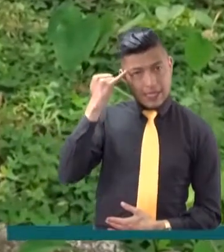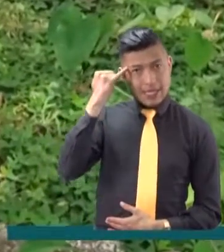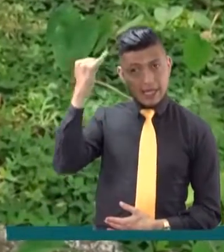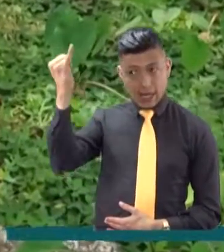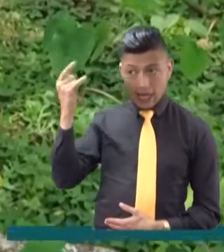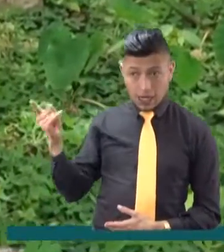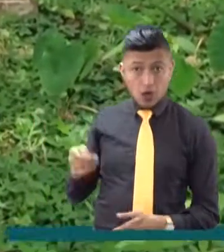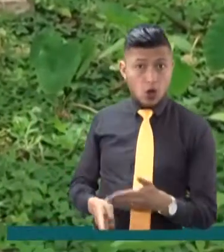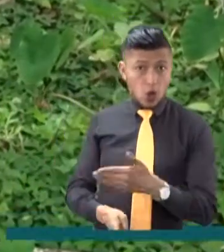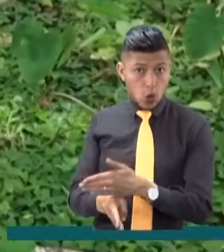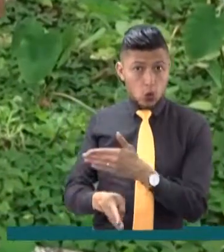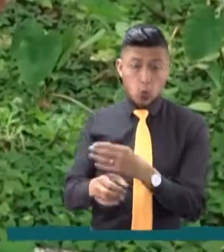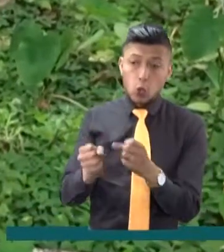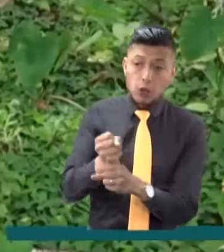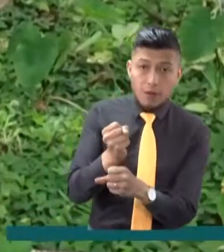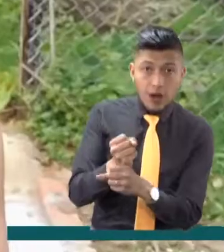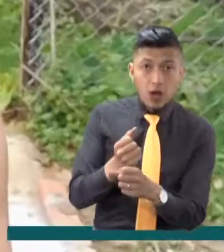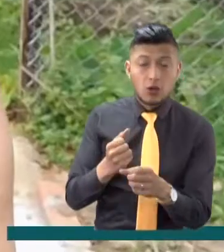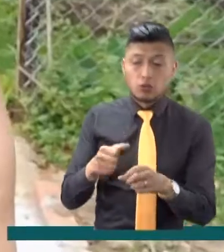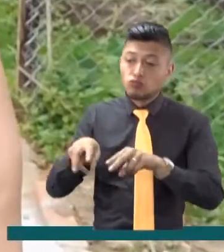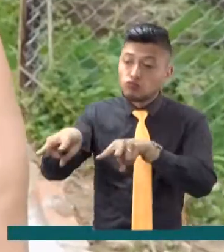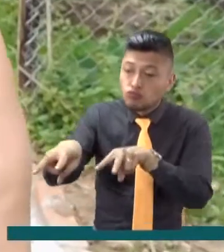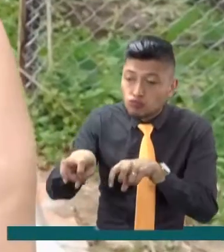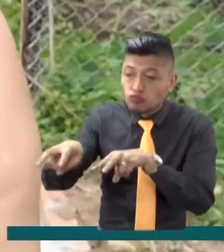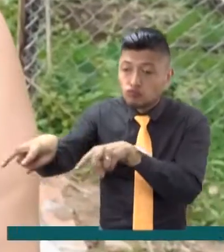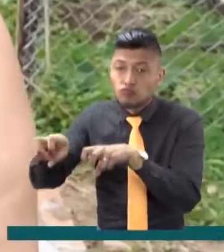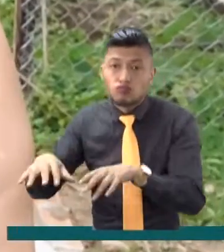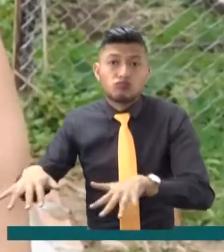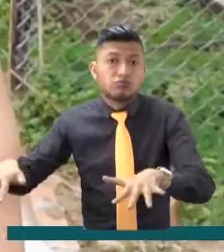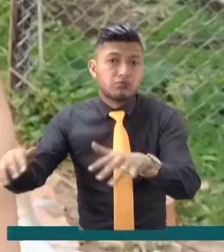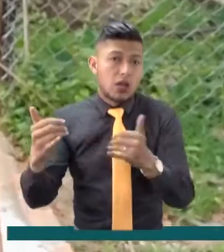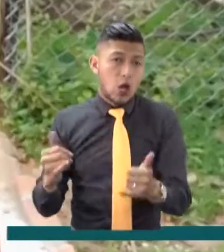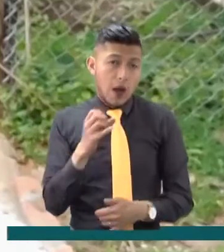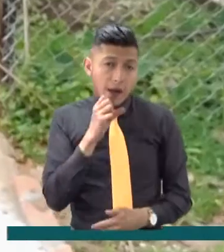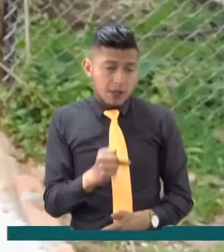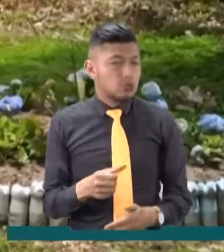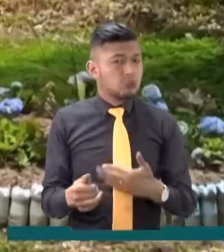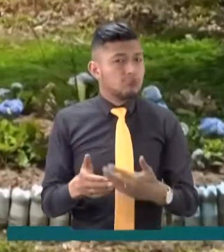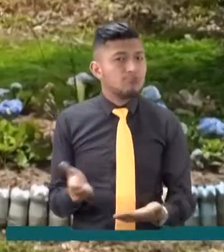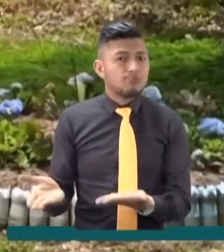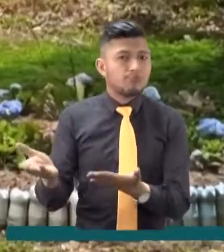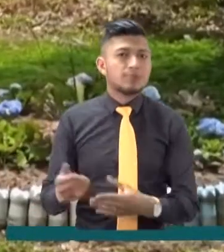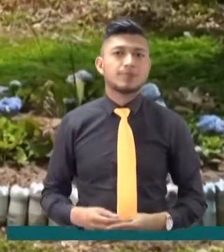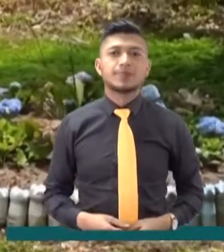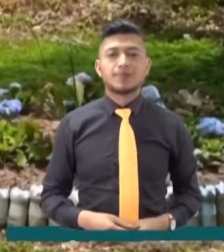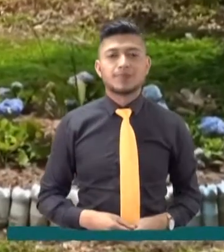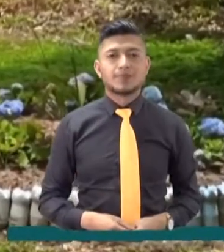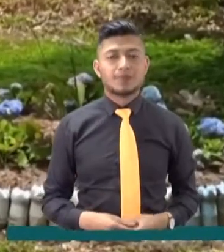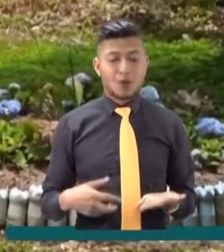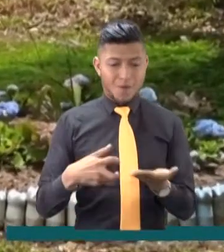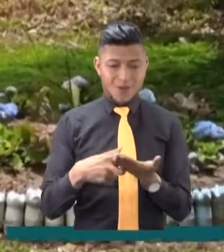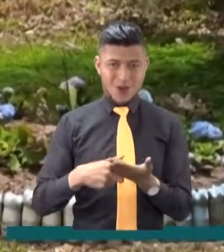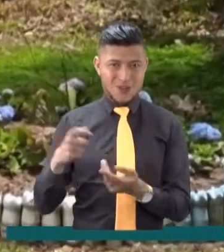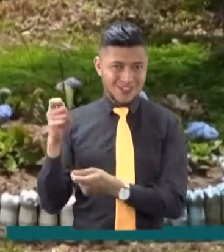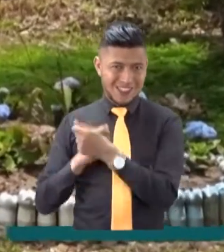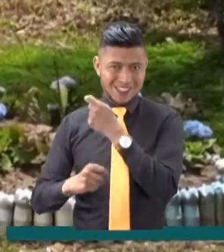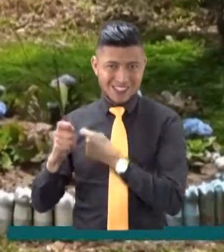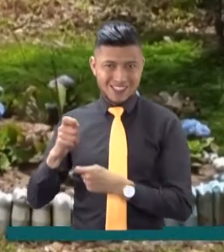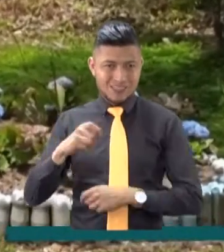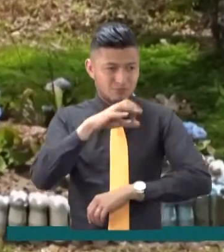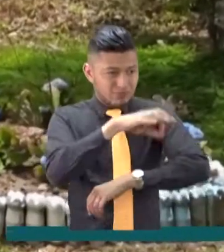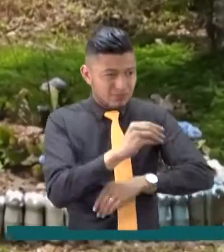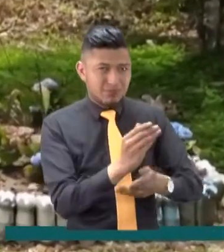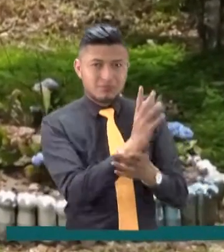la idea nuestra es que ellos continúen con estas labores ahora en esta etapa. Con la iniciativa de los bonos verdes solidarios se